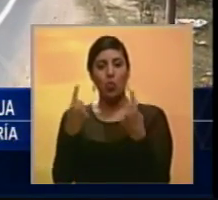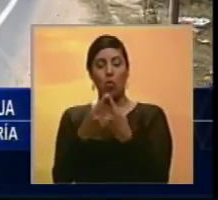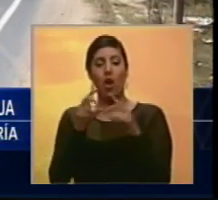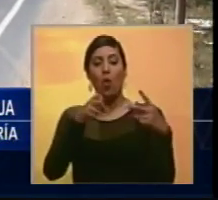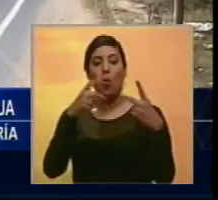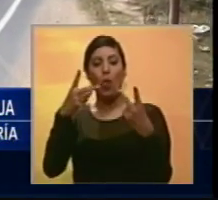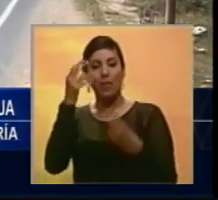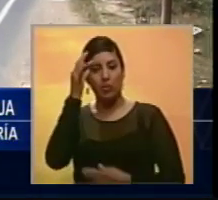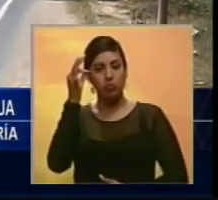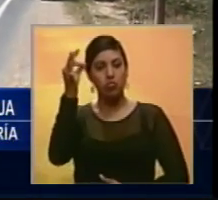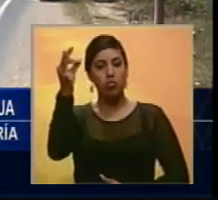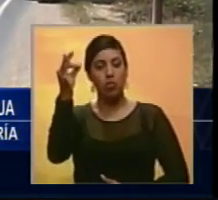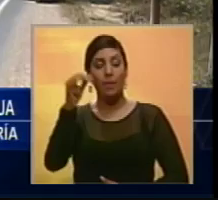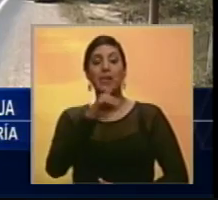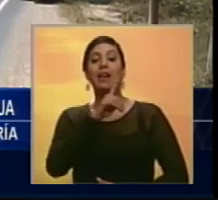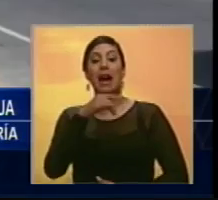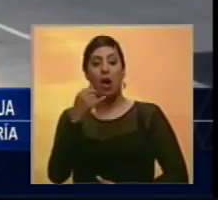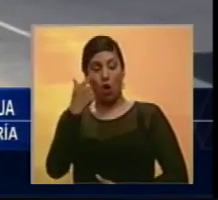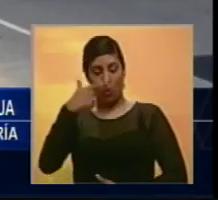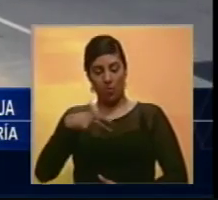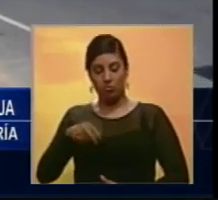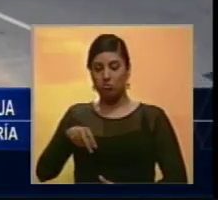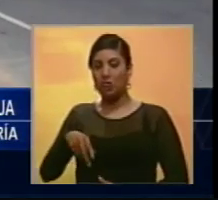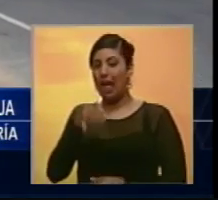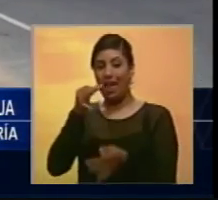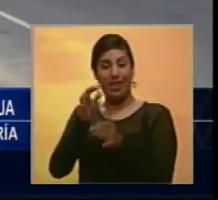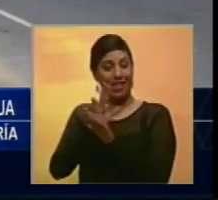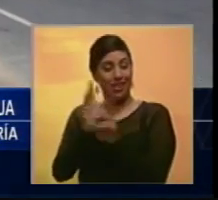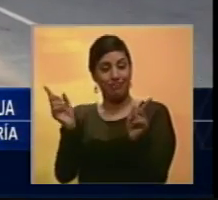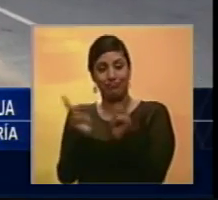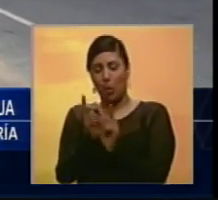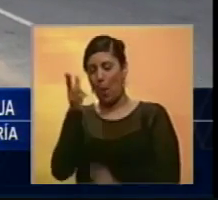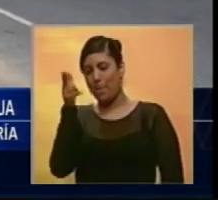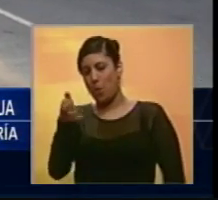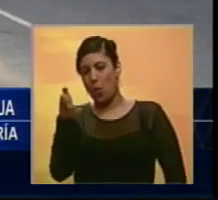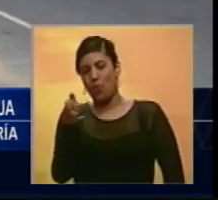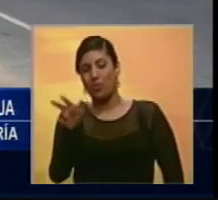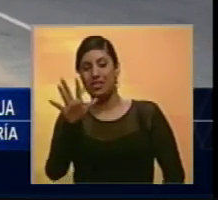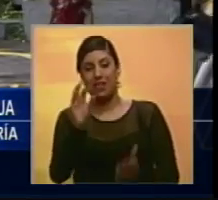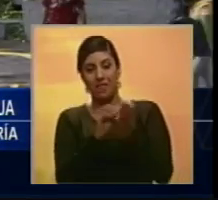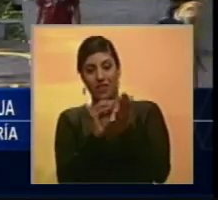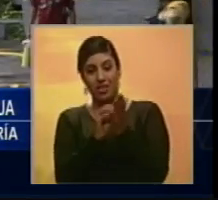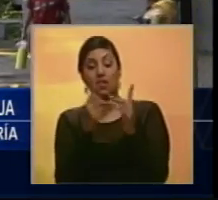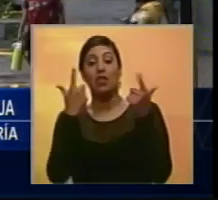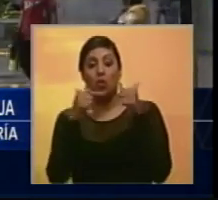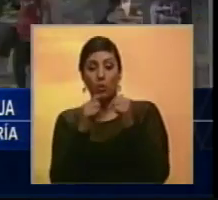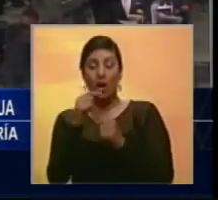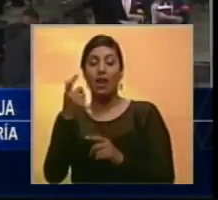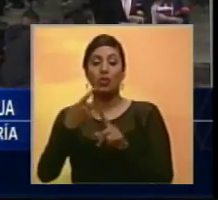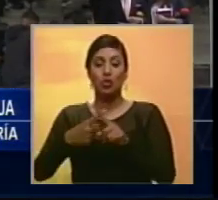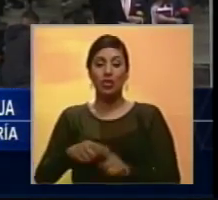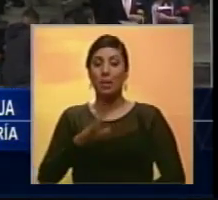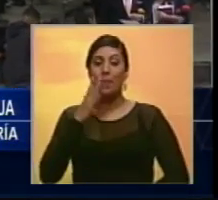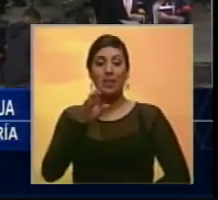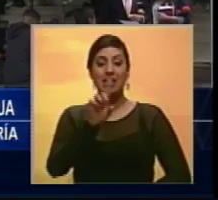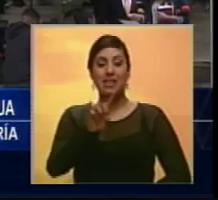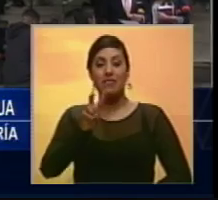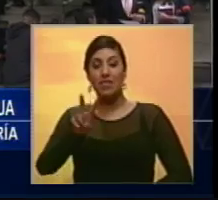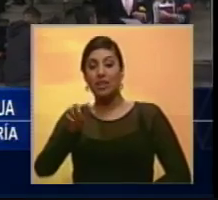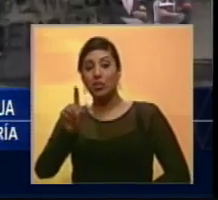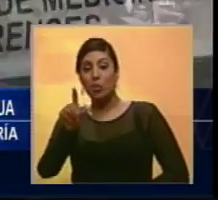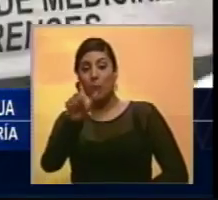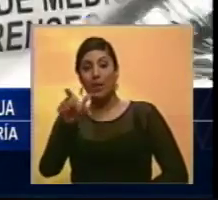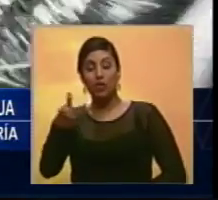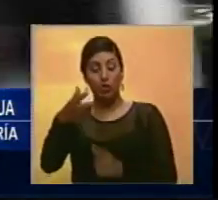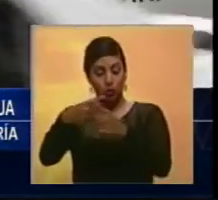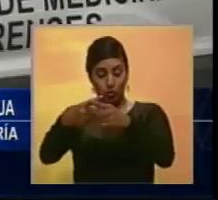Cuba, cuando un hombre armado llegó al lugar y sin mediar palabras le disparó. Con estos crímenes asciende la cifra a 121